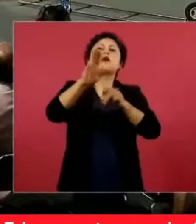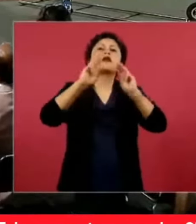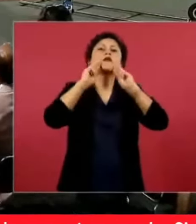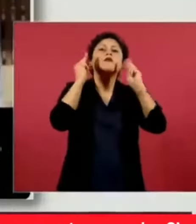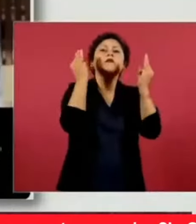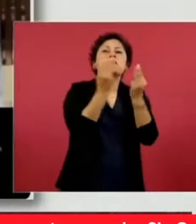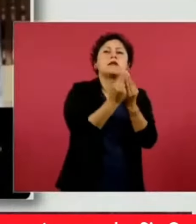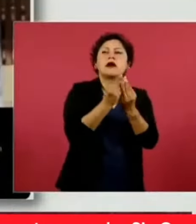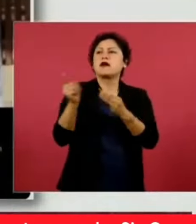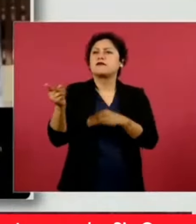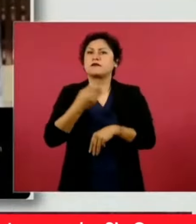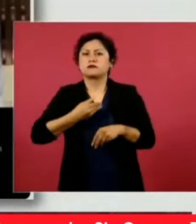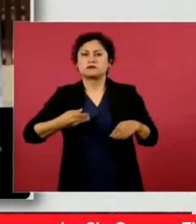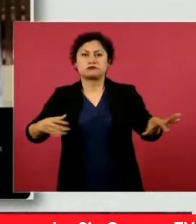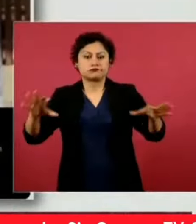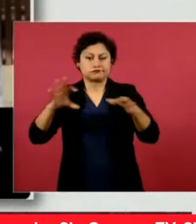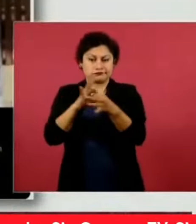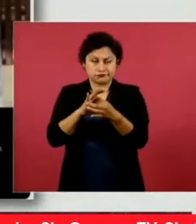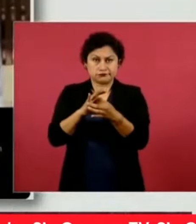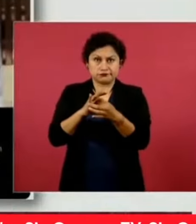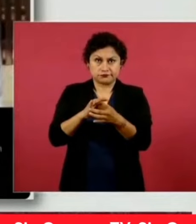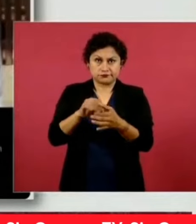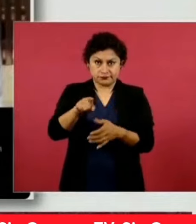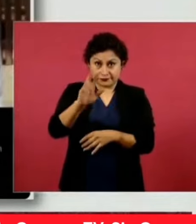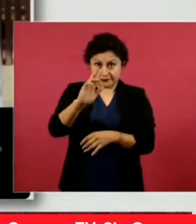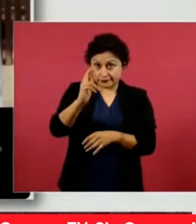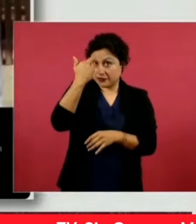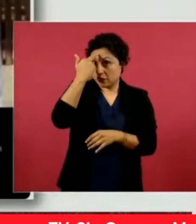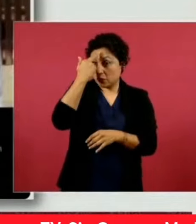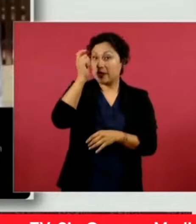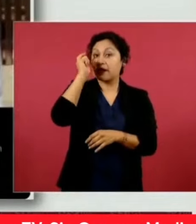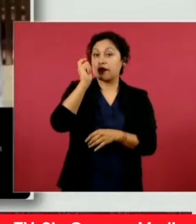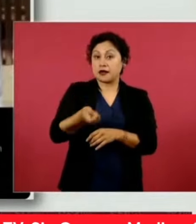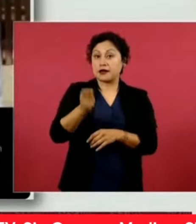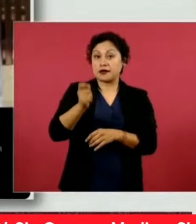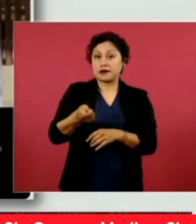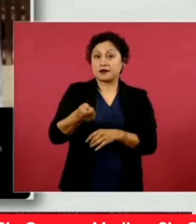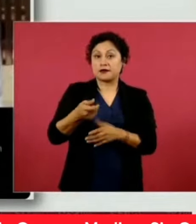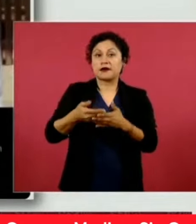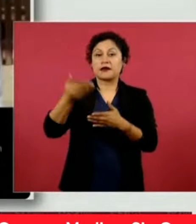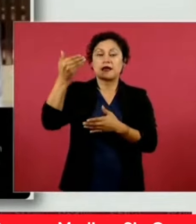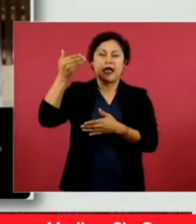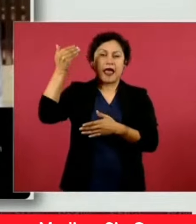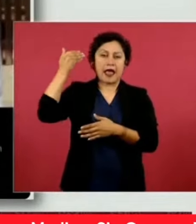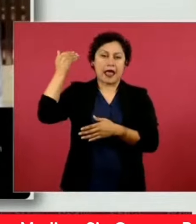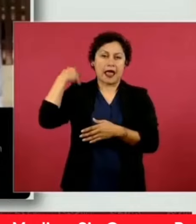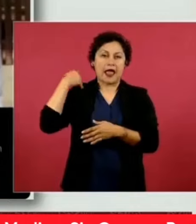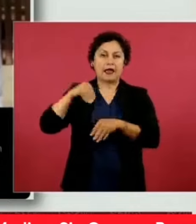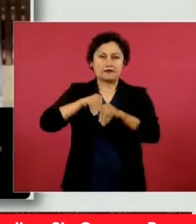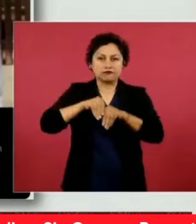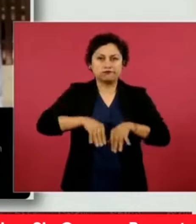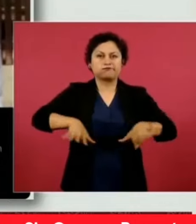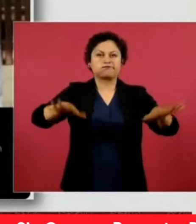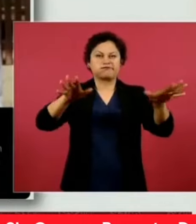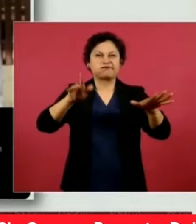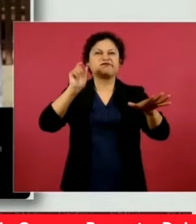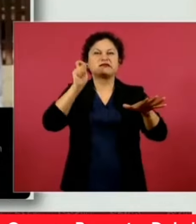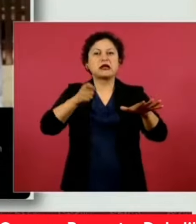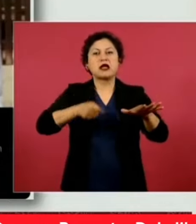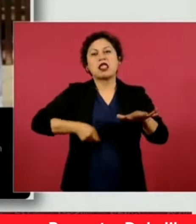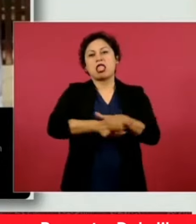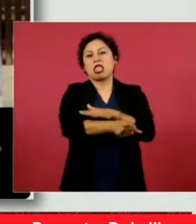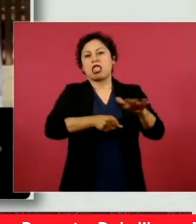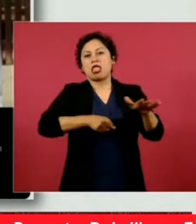organizado. Recurren a reportajes elaborados por plumas famosísimas pagadas,